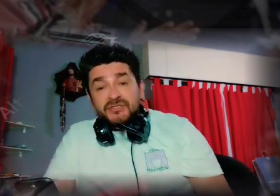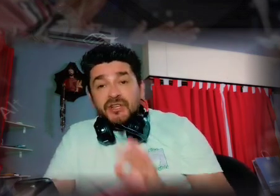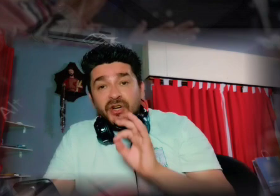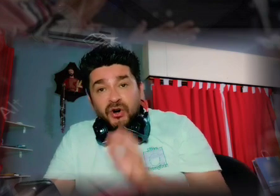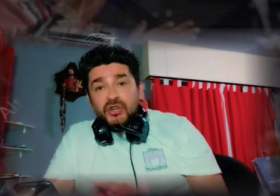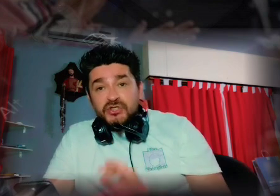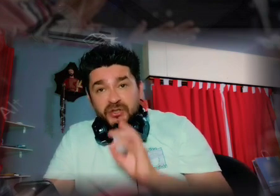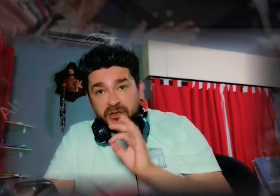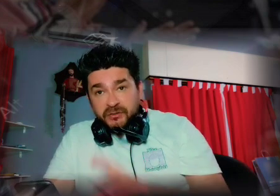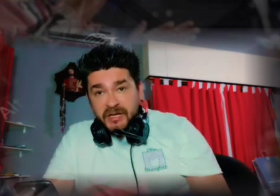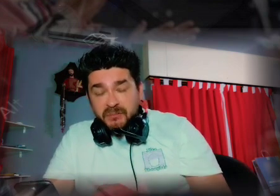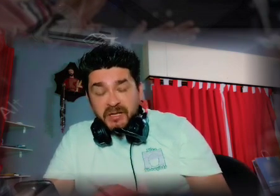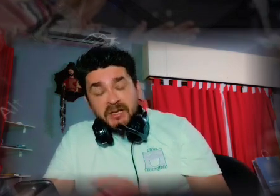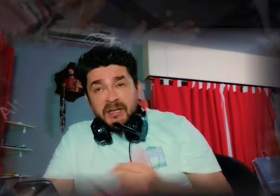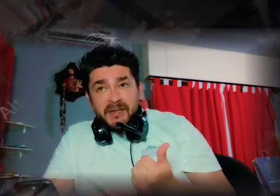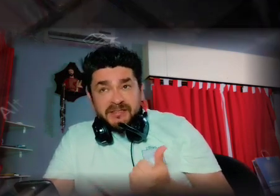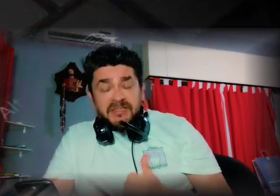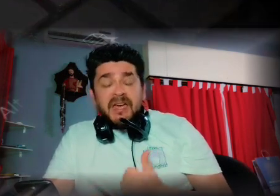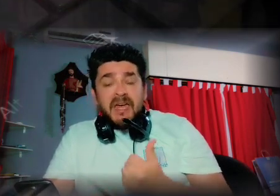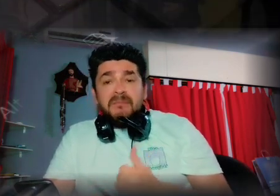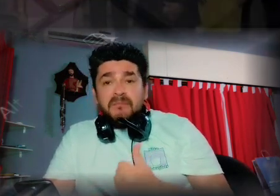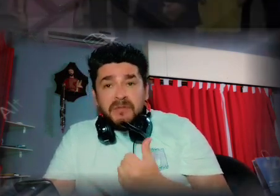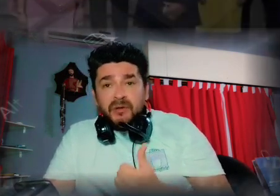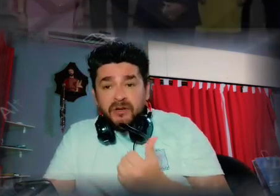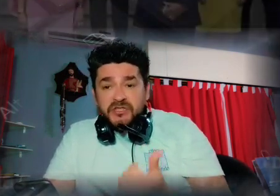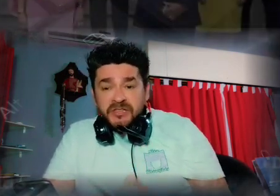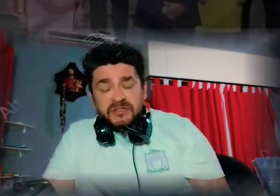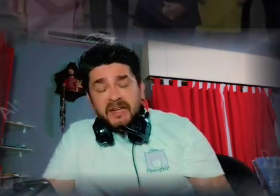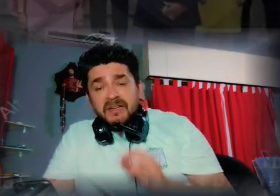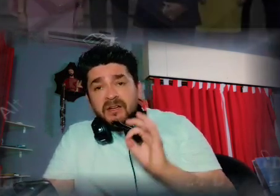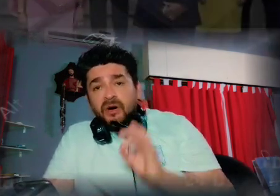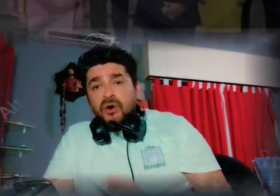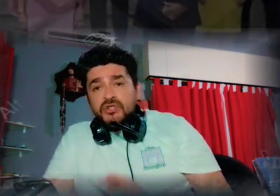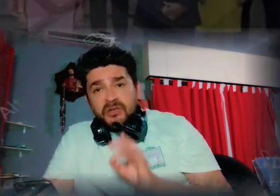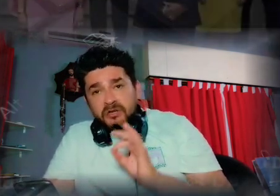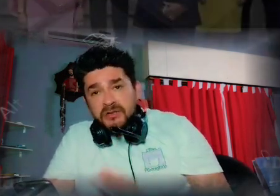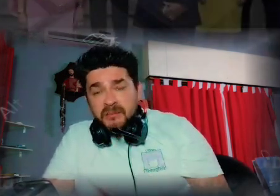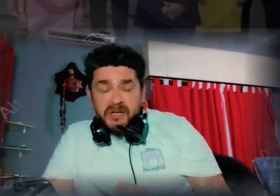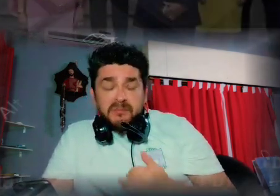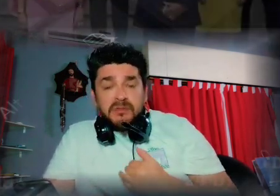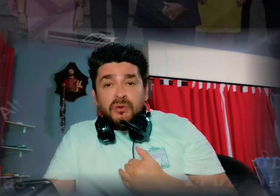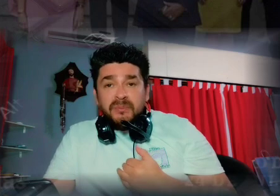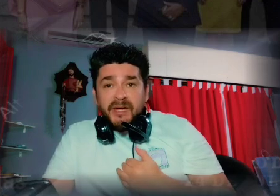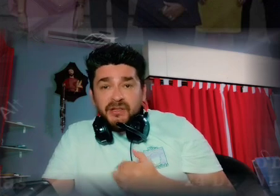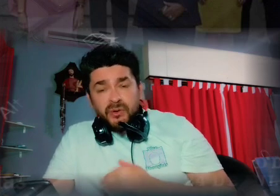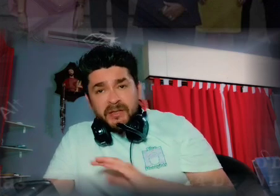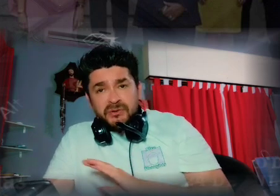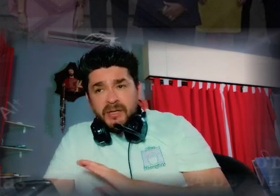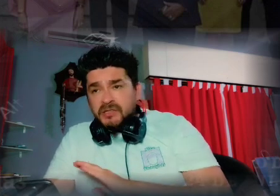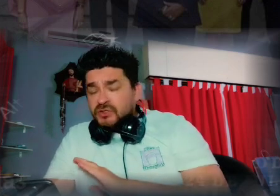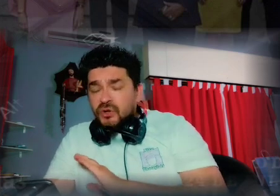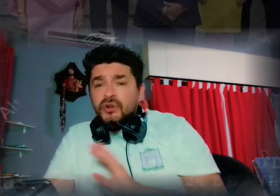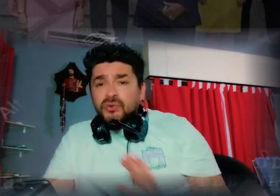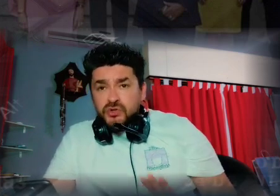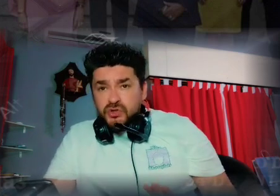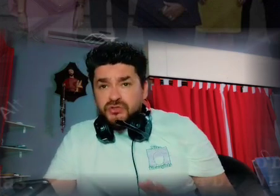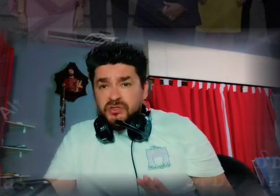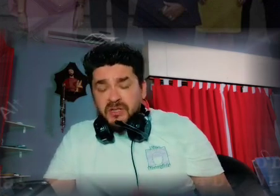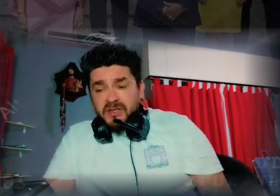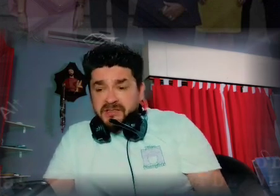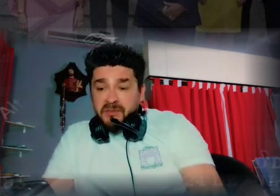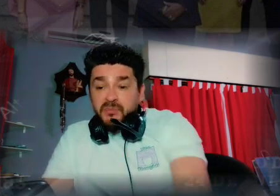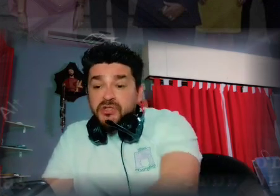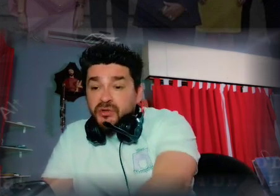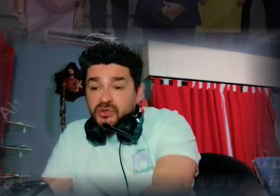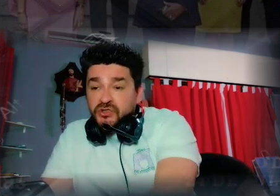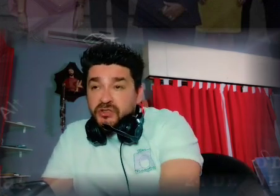mi cumpleaños, 8 de noviembre. Nací en 1980, 8 de noviembre, mi cumpleaños, 41 años,